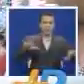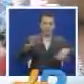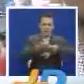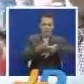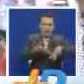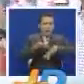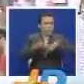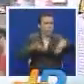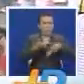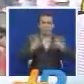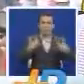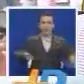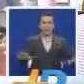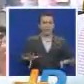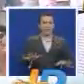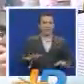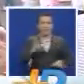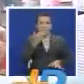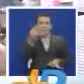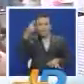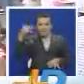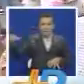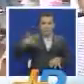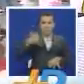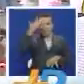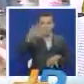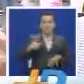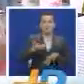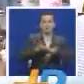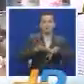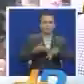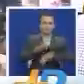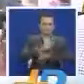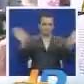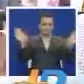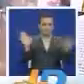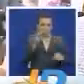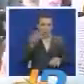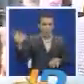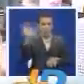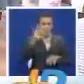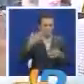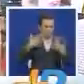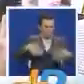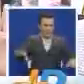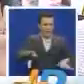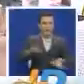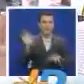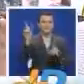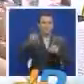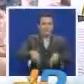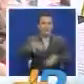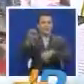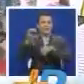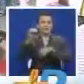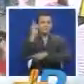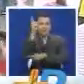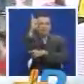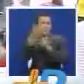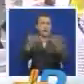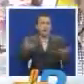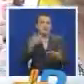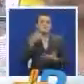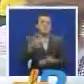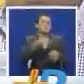Ninguna agresión es justificada y ninguna justificación desde los hombres públicos, los hombres del poder. No queremos justificaciones a las